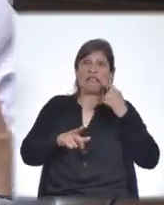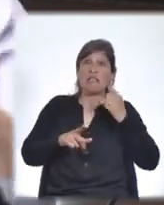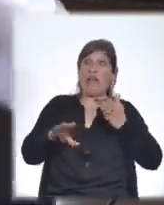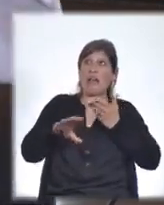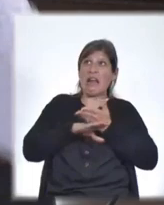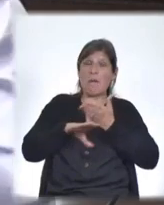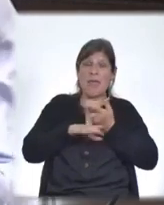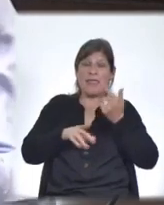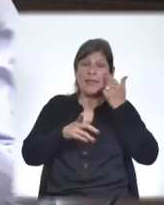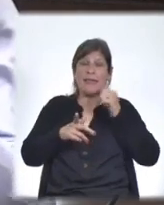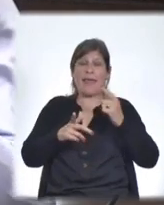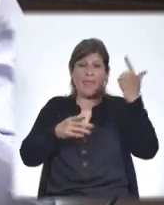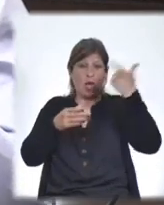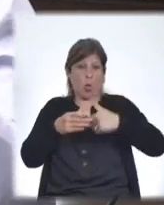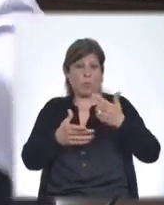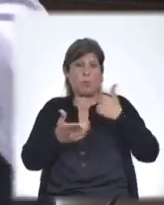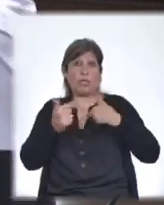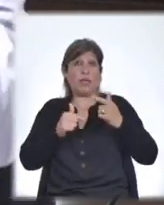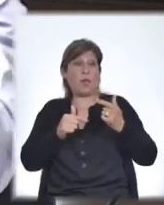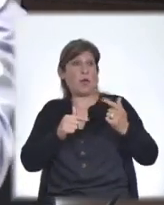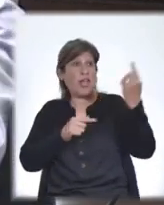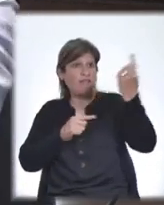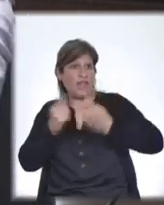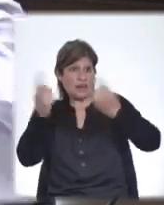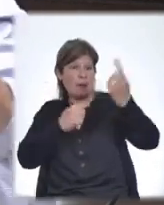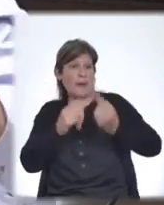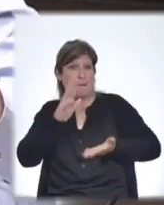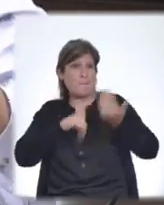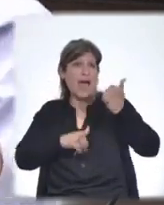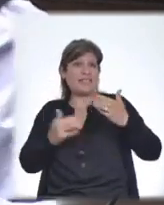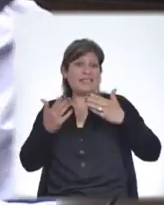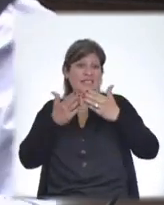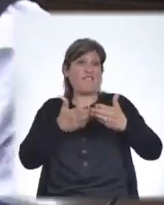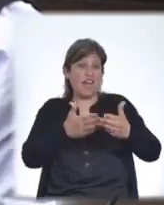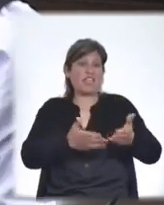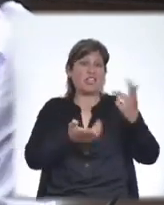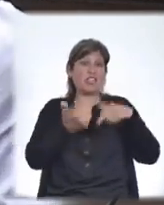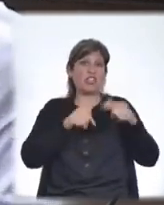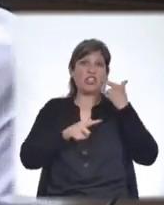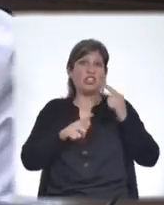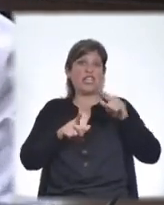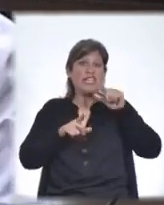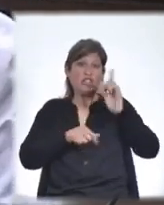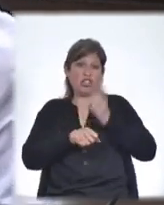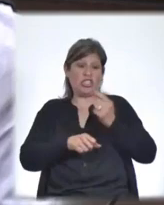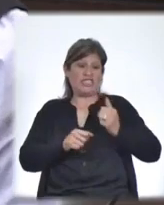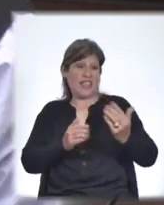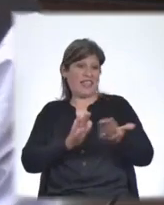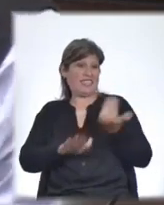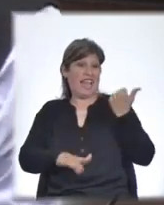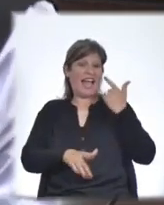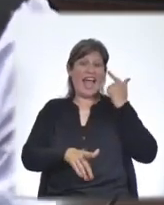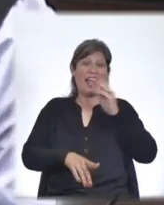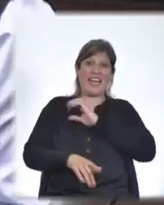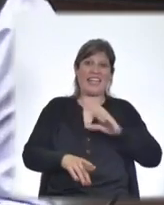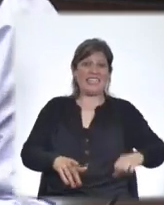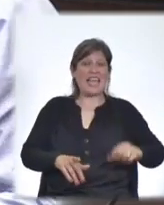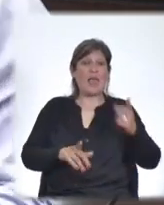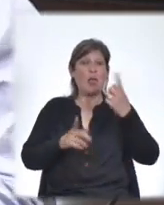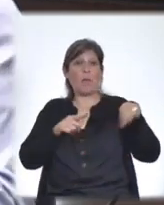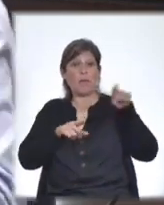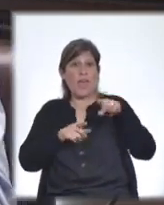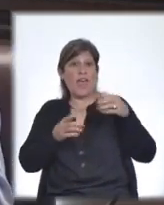este combustible porque van a venir más buques, se decide retirar al Estado de un negocio en el puerto para que lo hagan los